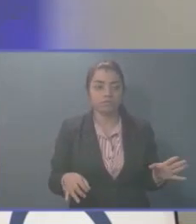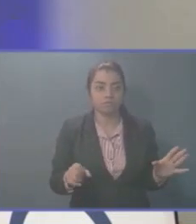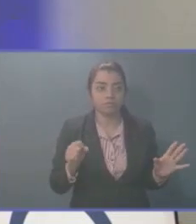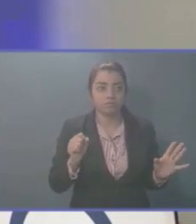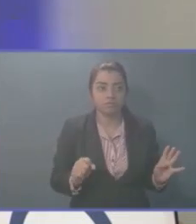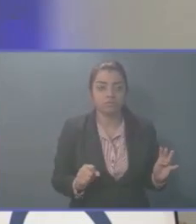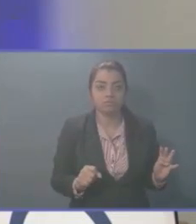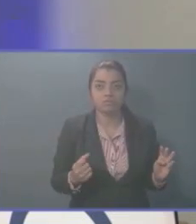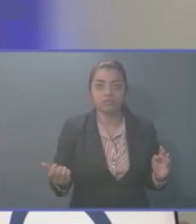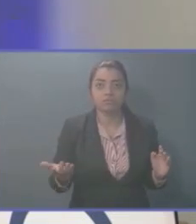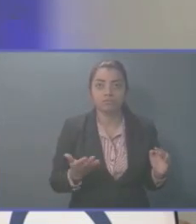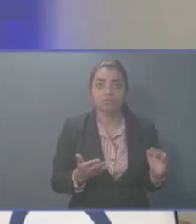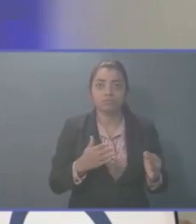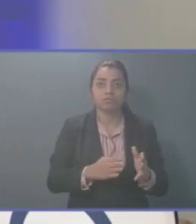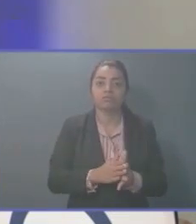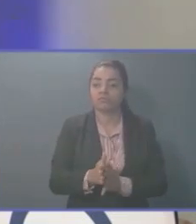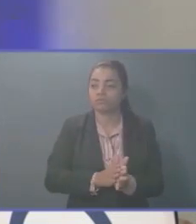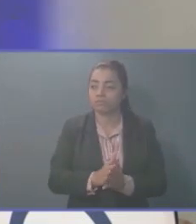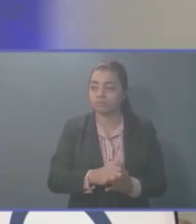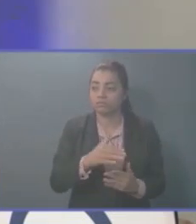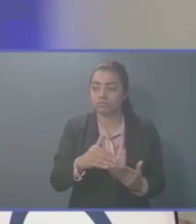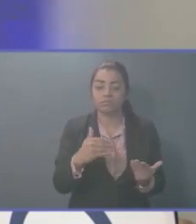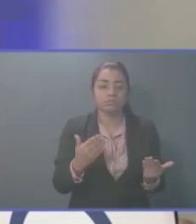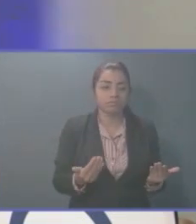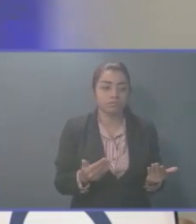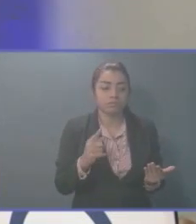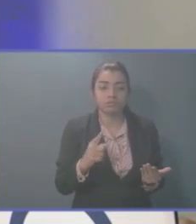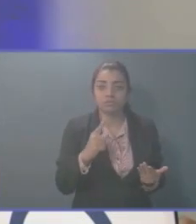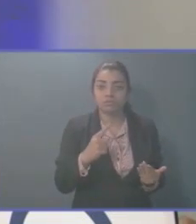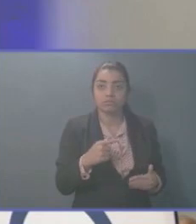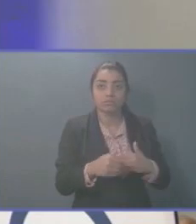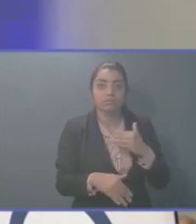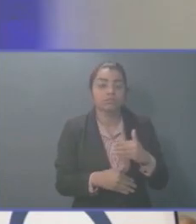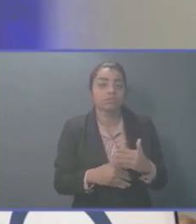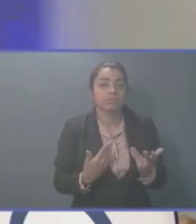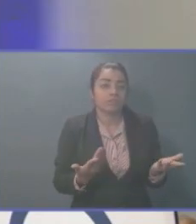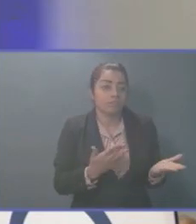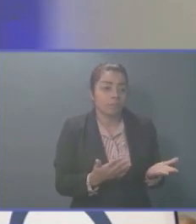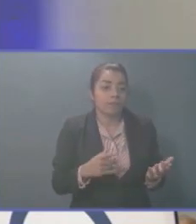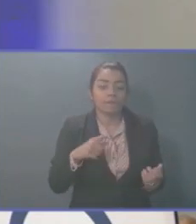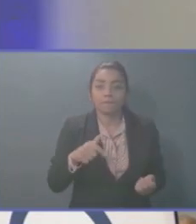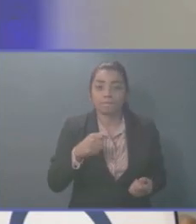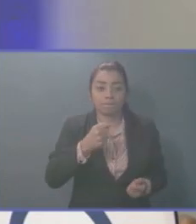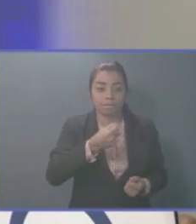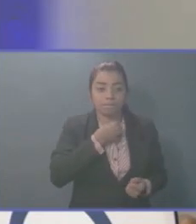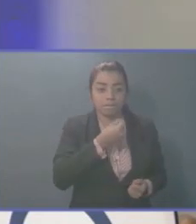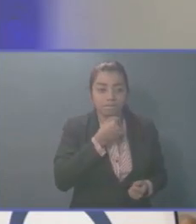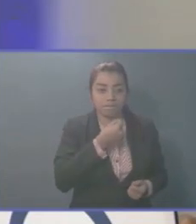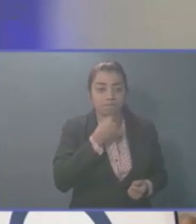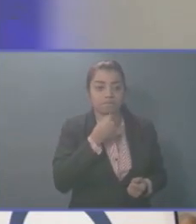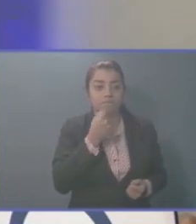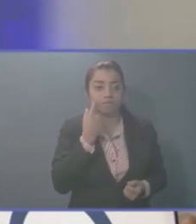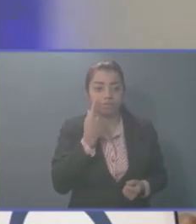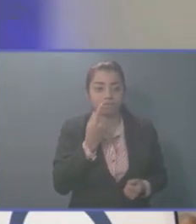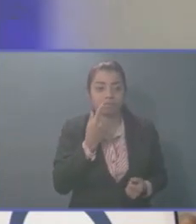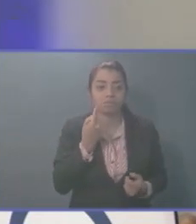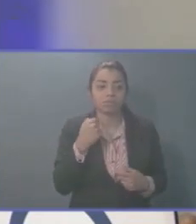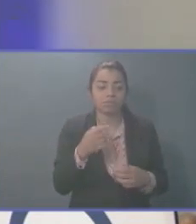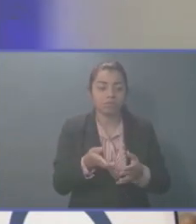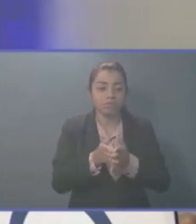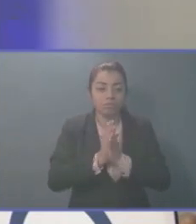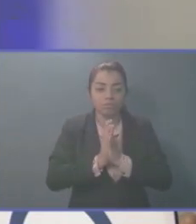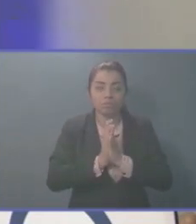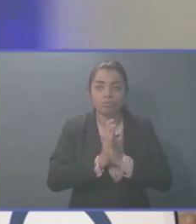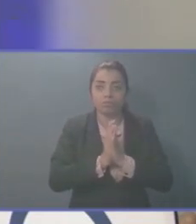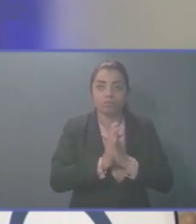un interrogante, una duda válida, porque no se tenía la información. Y cuando se